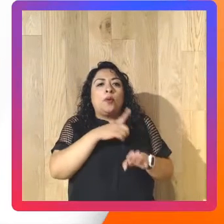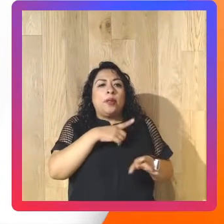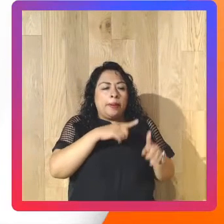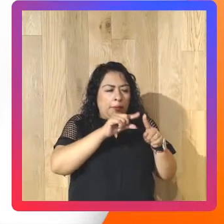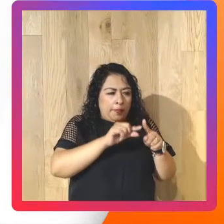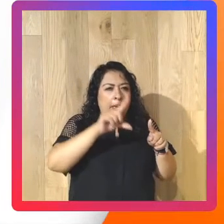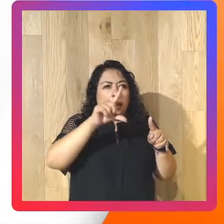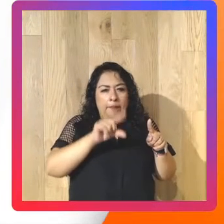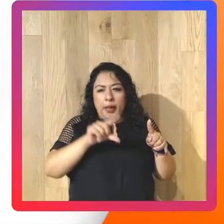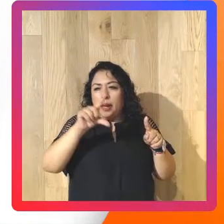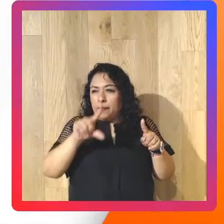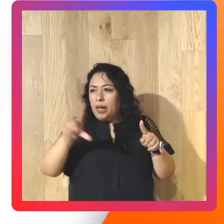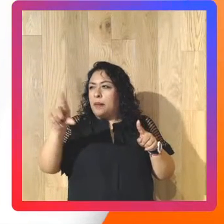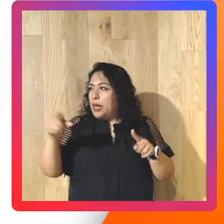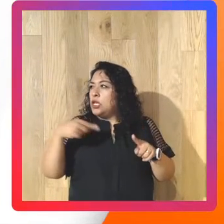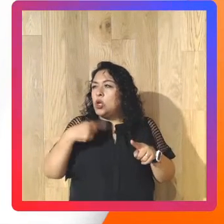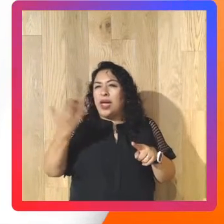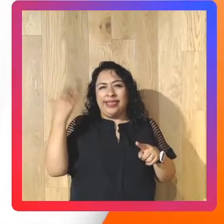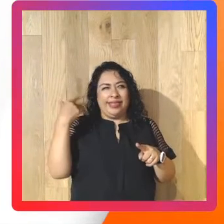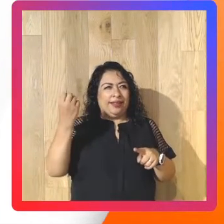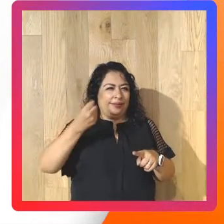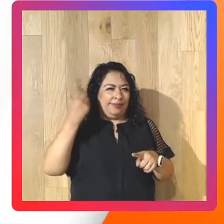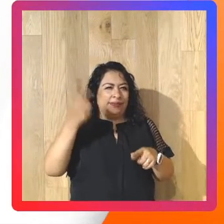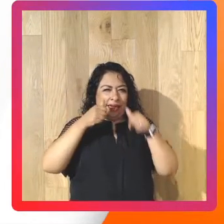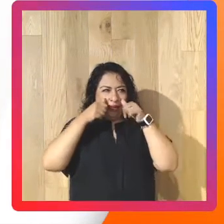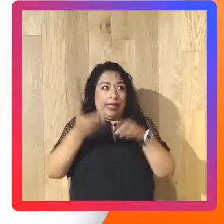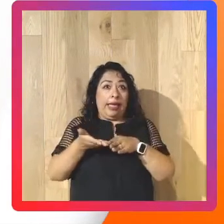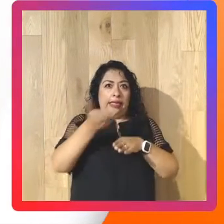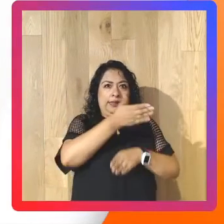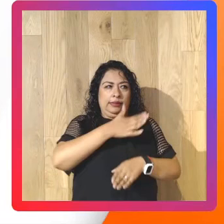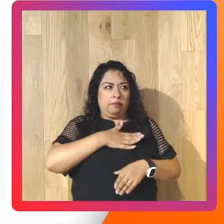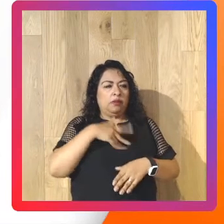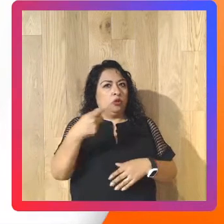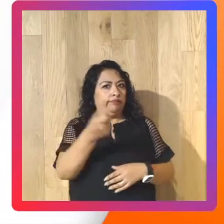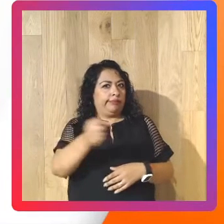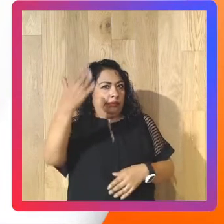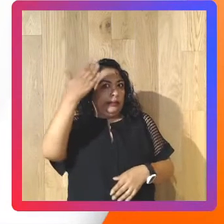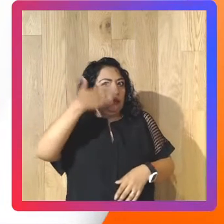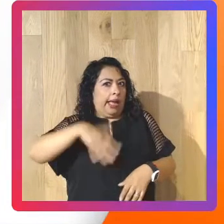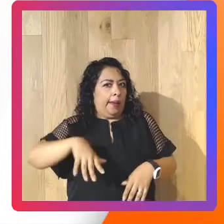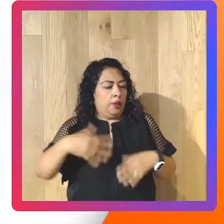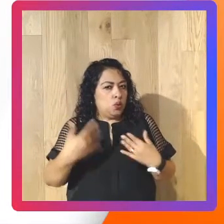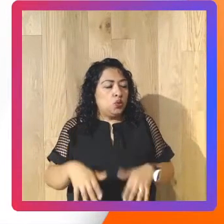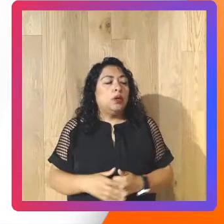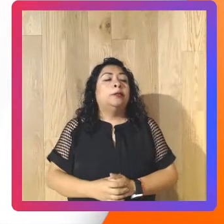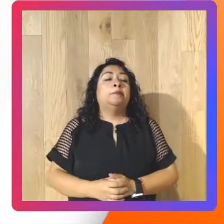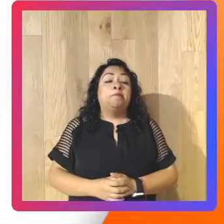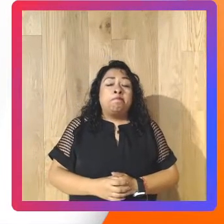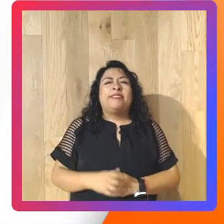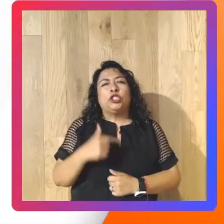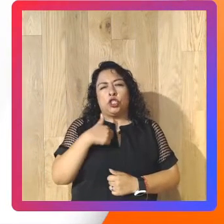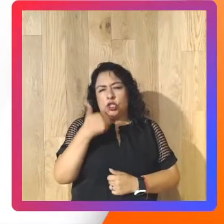estuve escuchando con atención a los expertos que estuvieron antes de mí, que tienen un gran conocimiento y